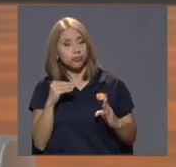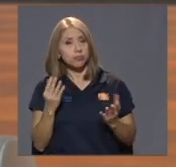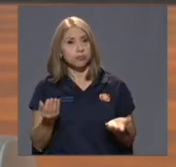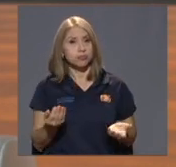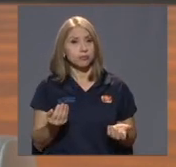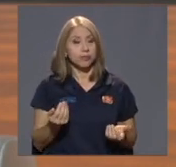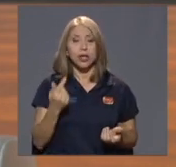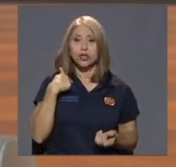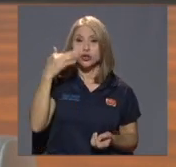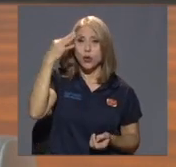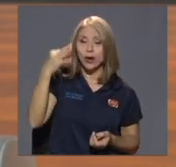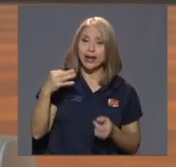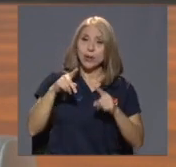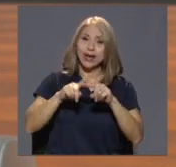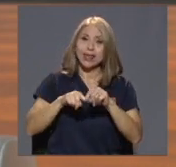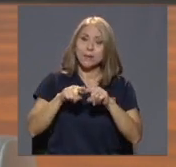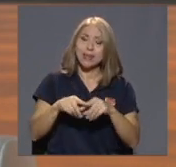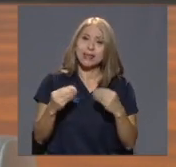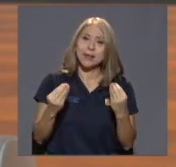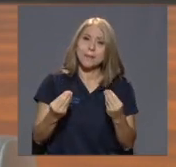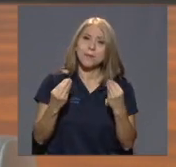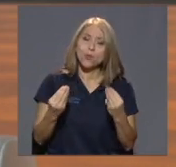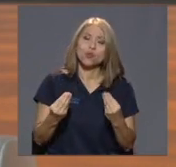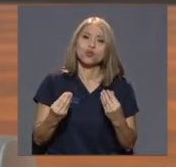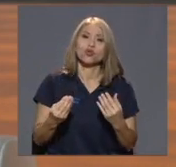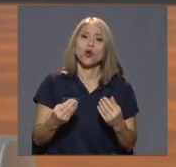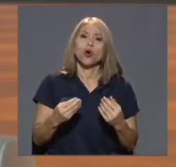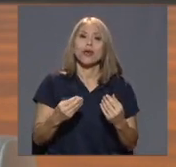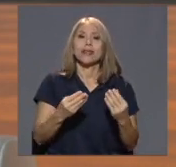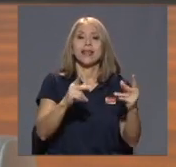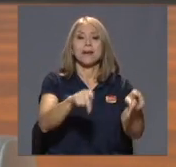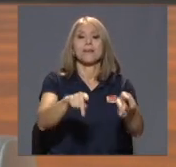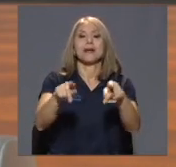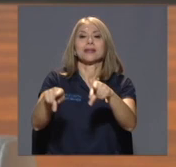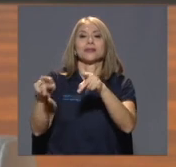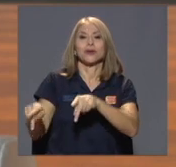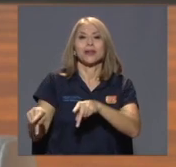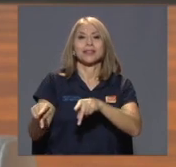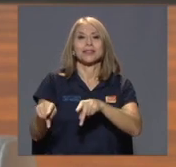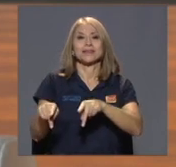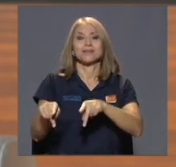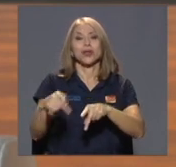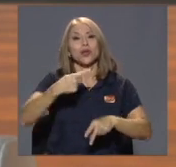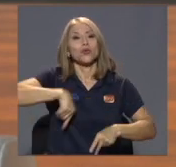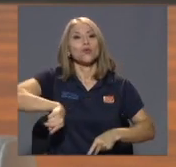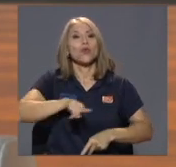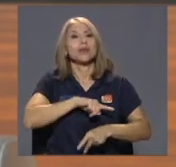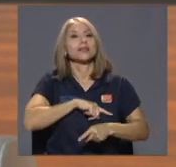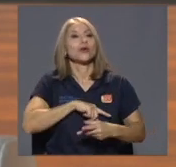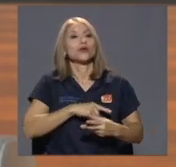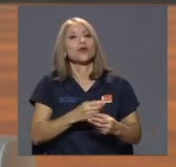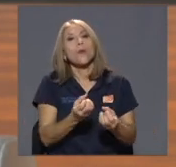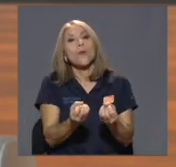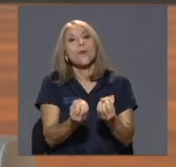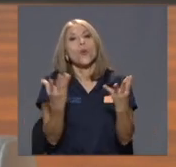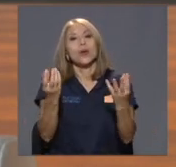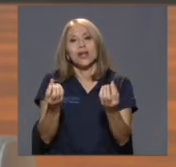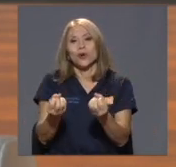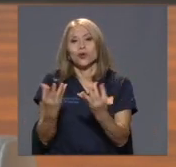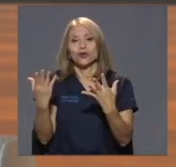Yo creo que depende mucho de los públicos que tengamos, pero no todos los ministerios tienen los mismos uh-huh. públicos.